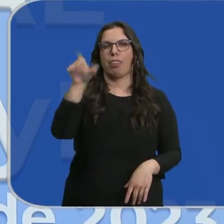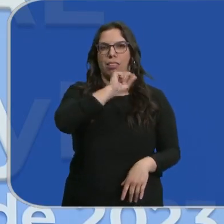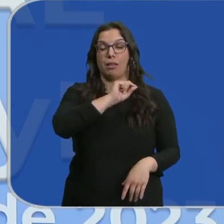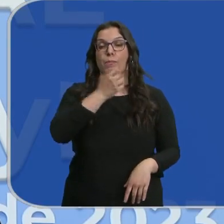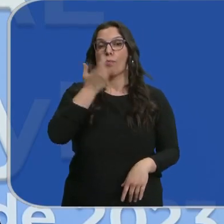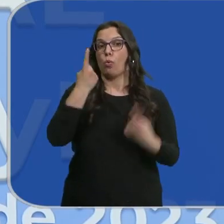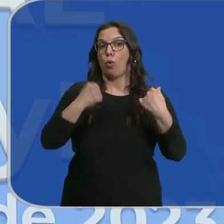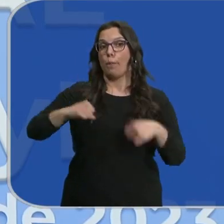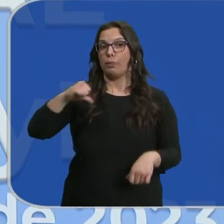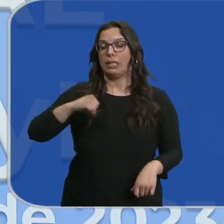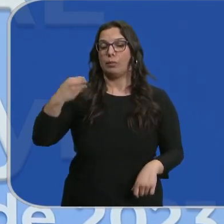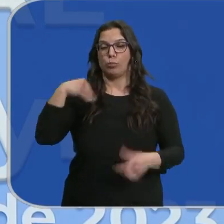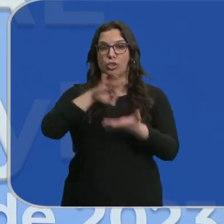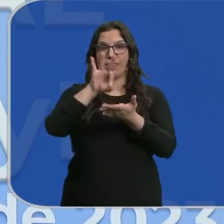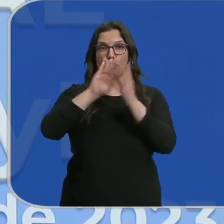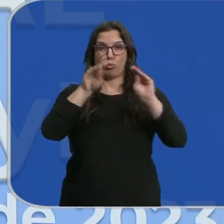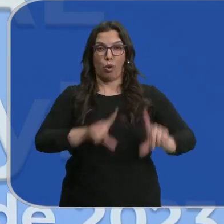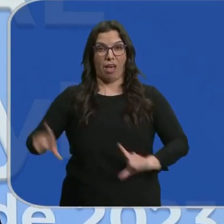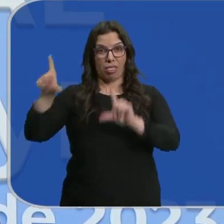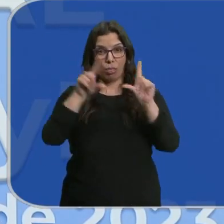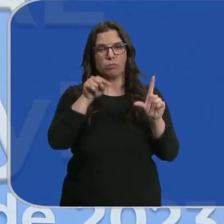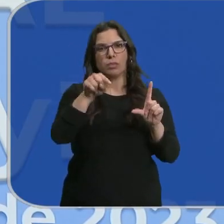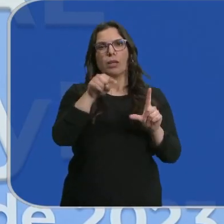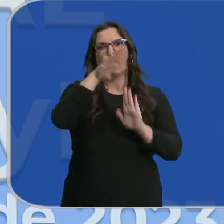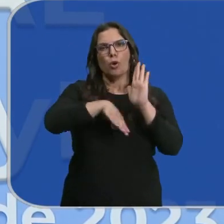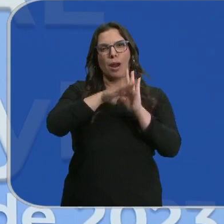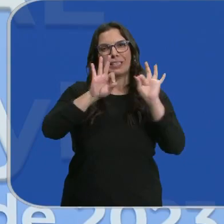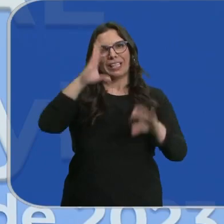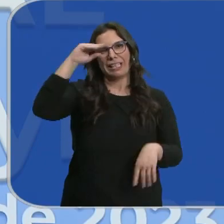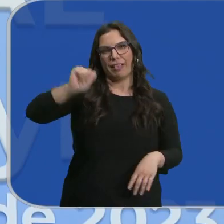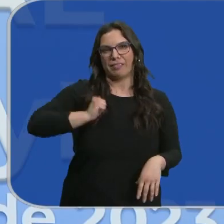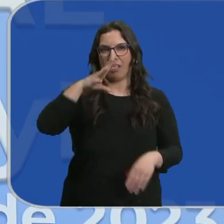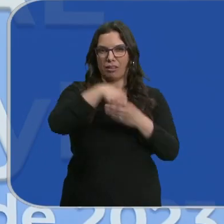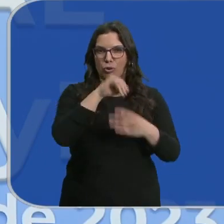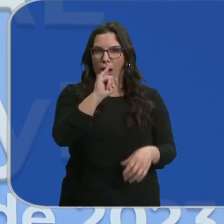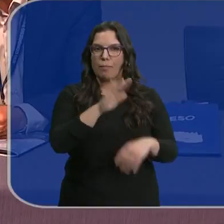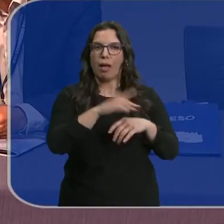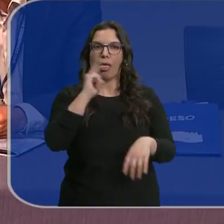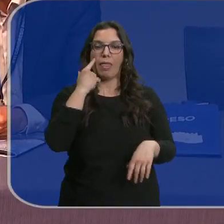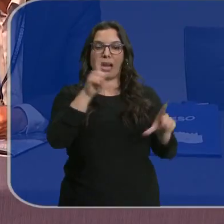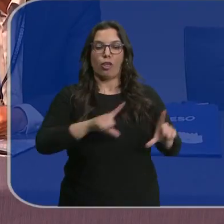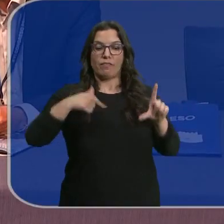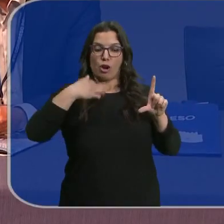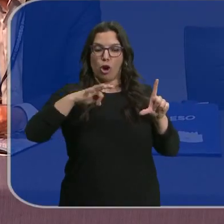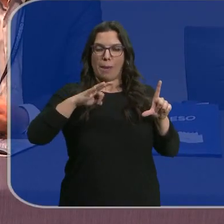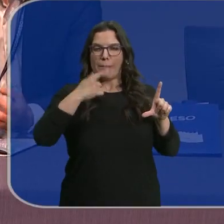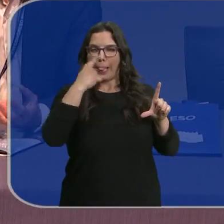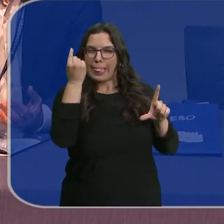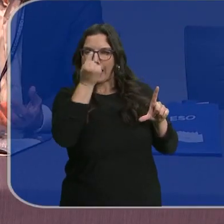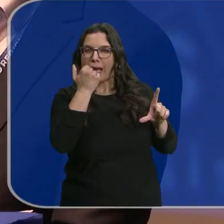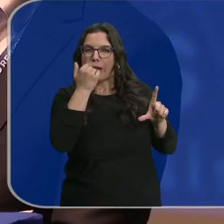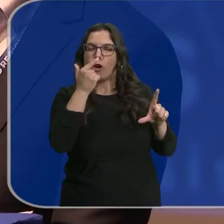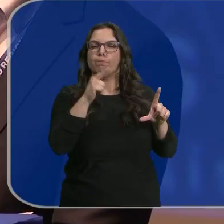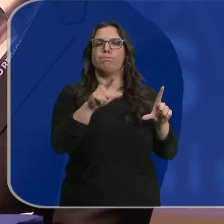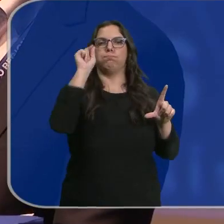que tienen, por ejemplo, en sus servicios de radiodiagnóstico, programas de inteligencia artificial que son capaces de identificar si una radiografía es normal o no. Temas de